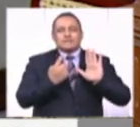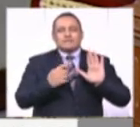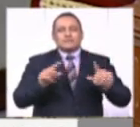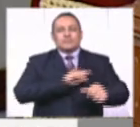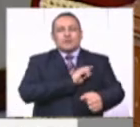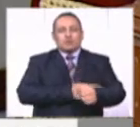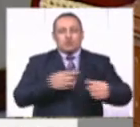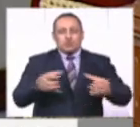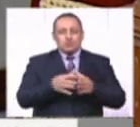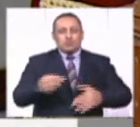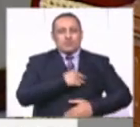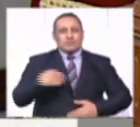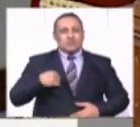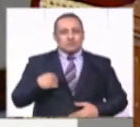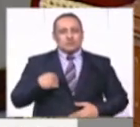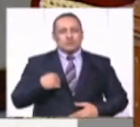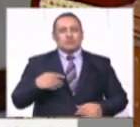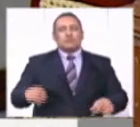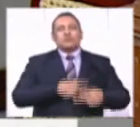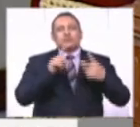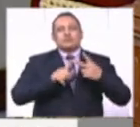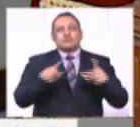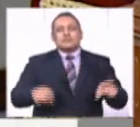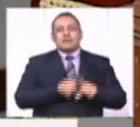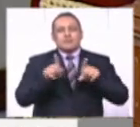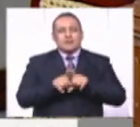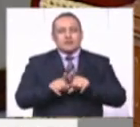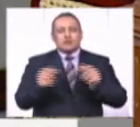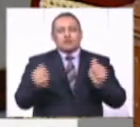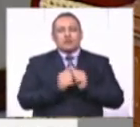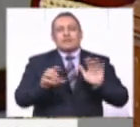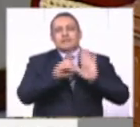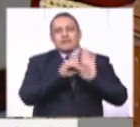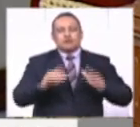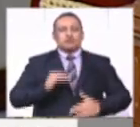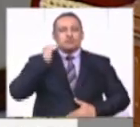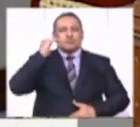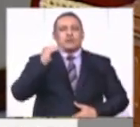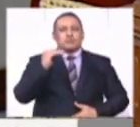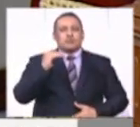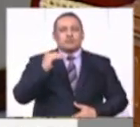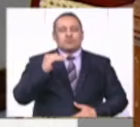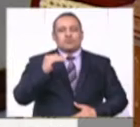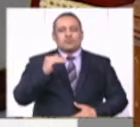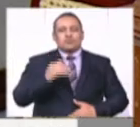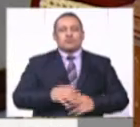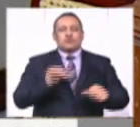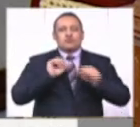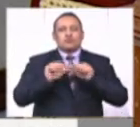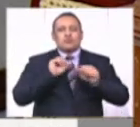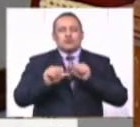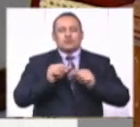poder ejecutivo como en el en el decreto supremo